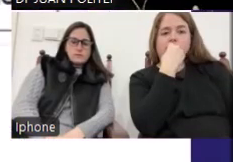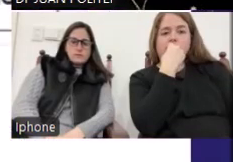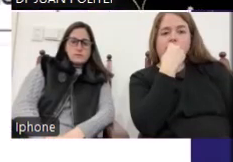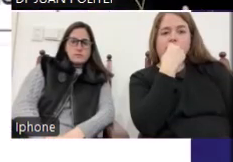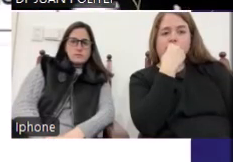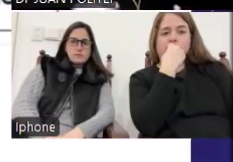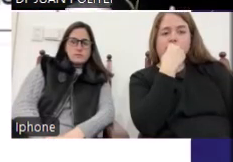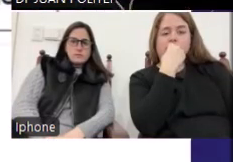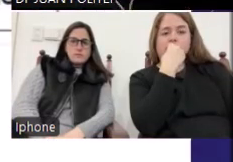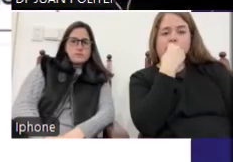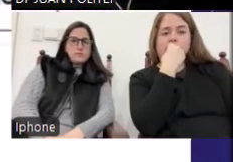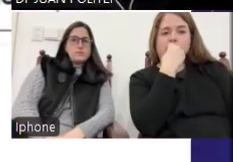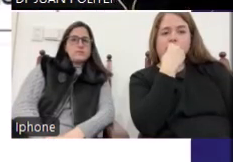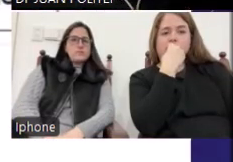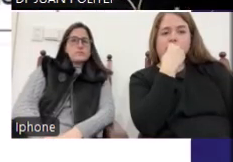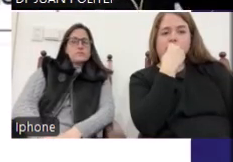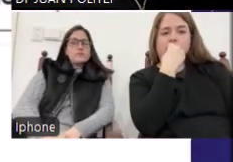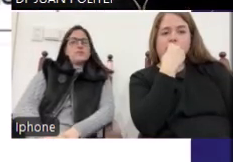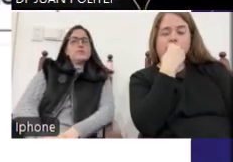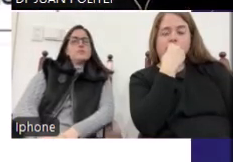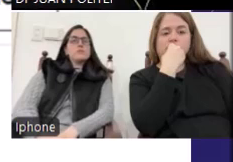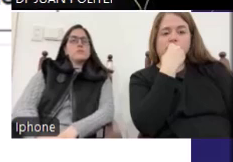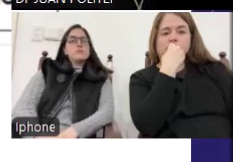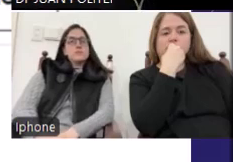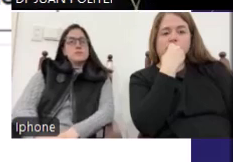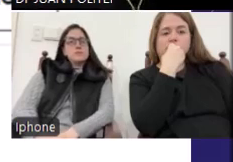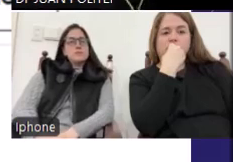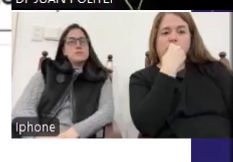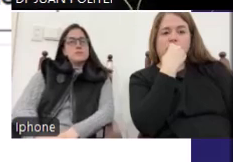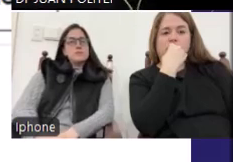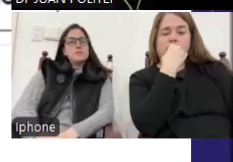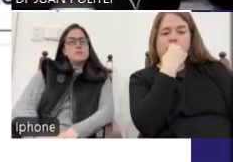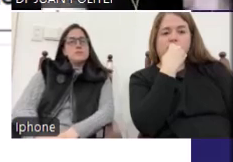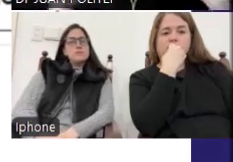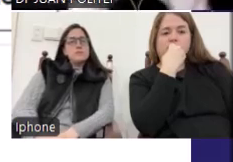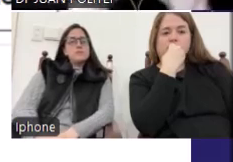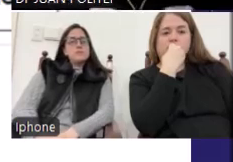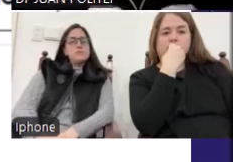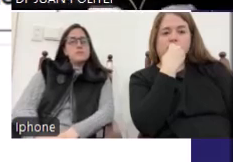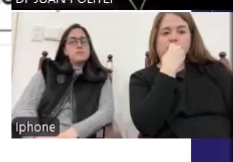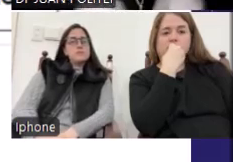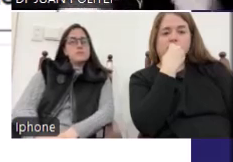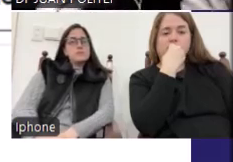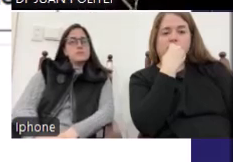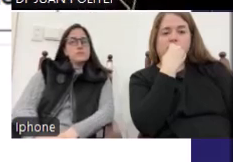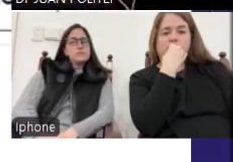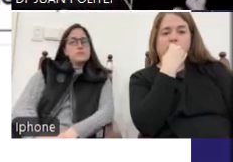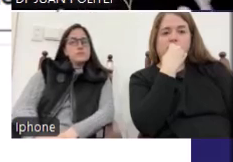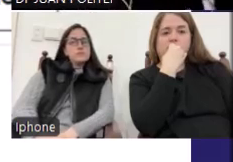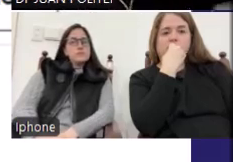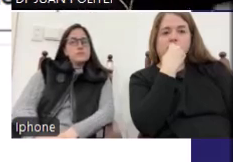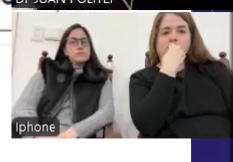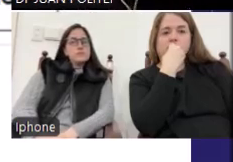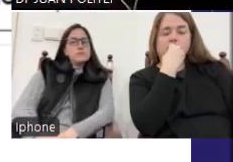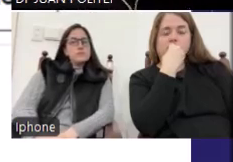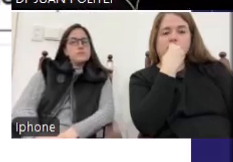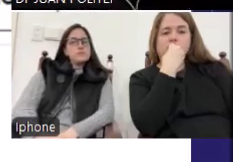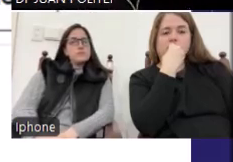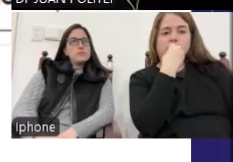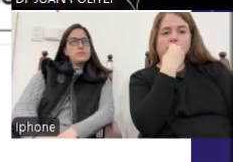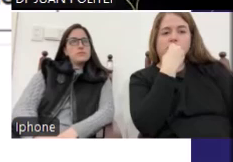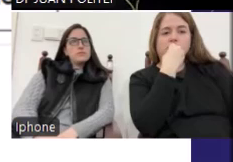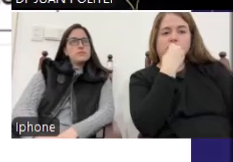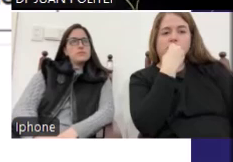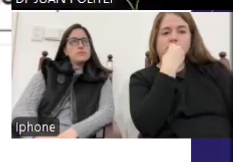año probablemente se apruebe una copia argentina de la galcidasa beta, del